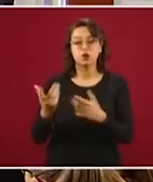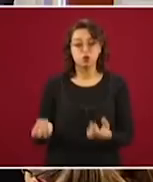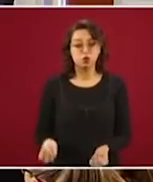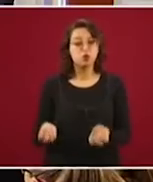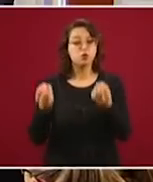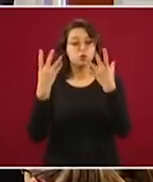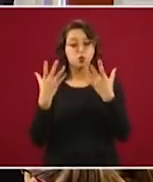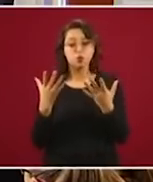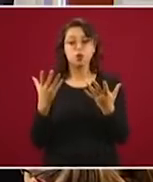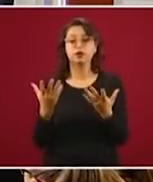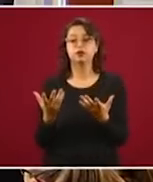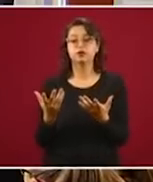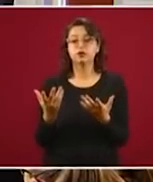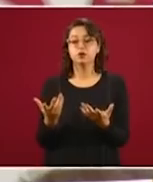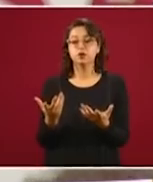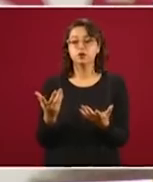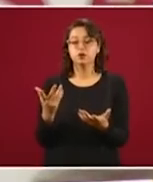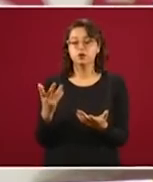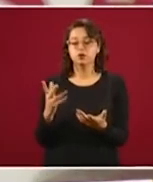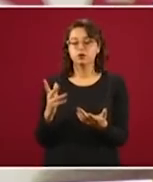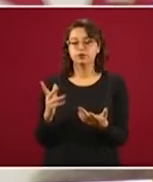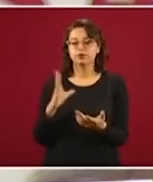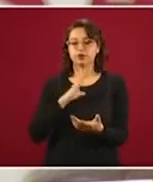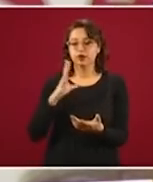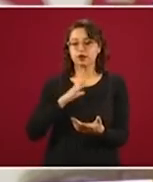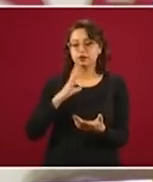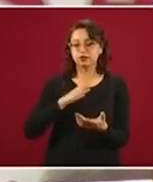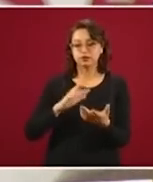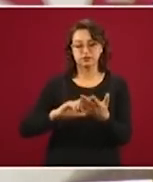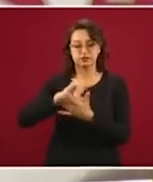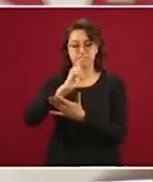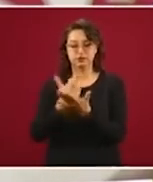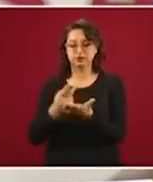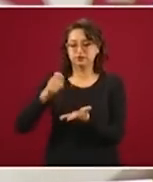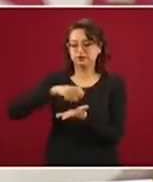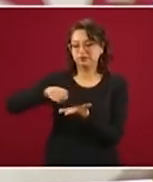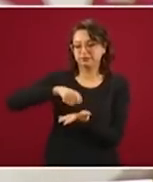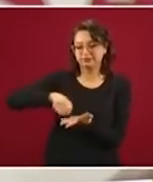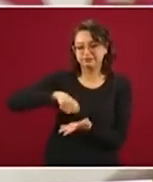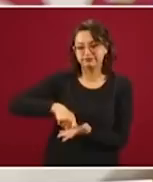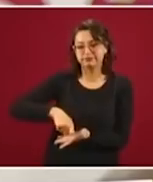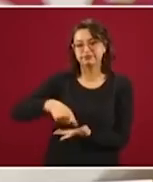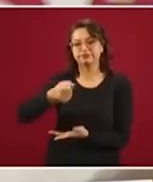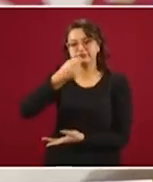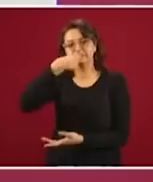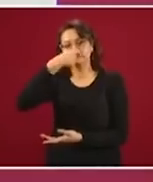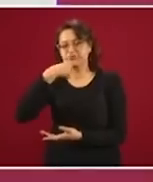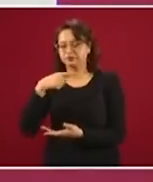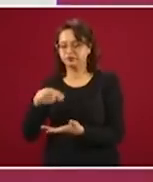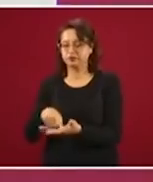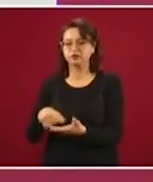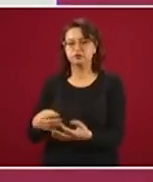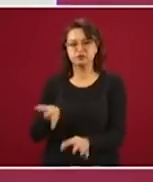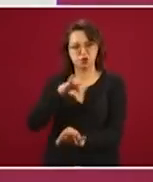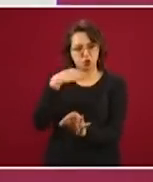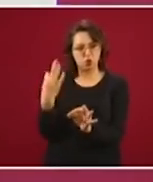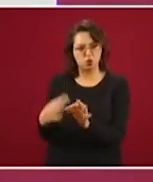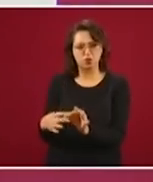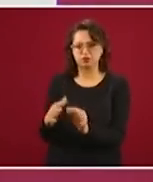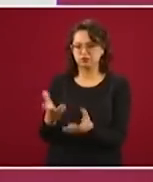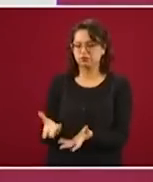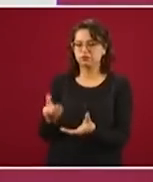cantidad o la proporción de recetas surtidas. Este, como verán, es un indicador muy simple, pero nos permite